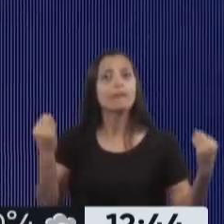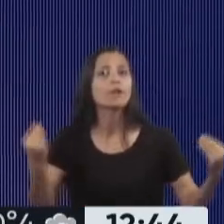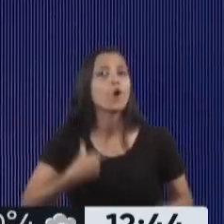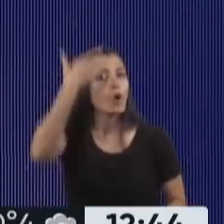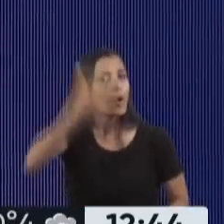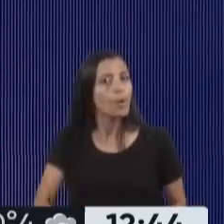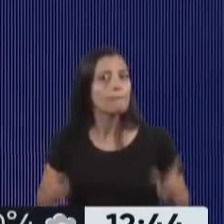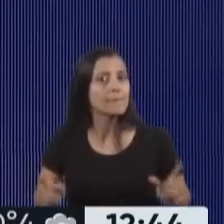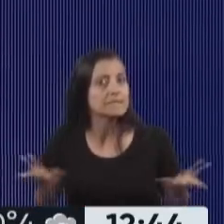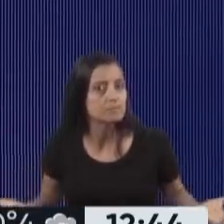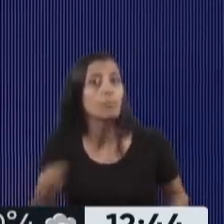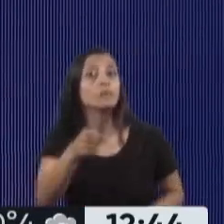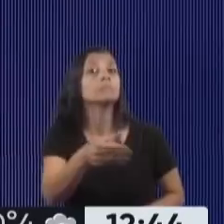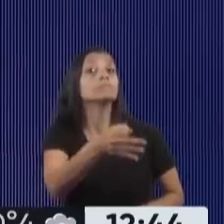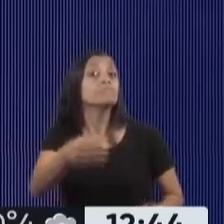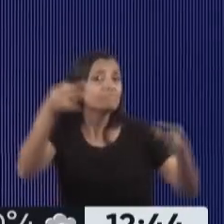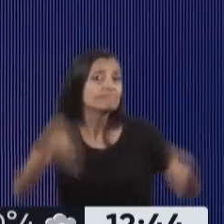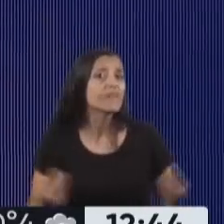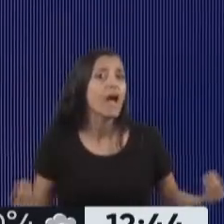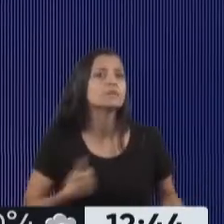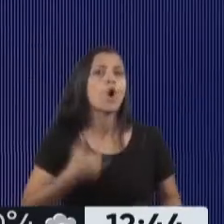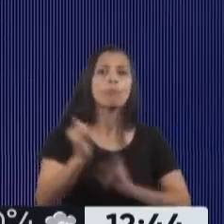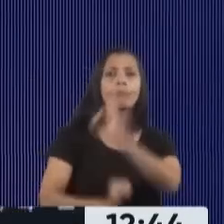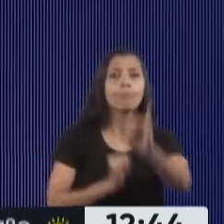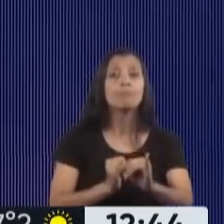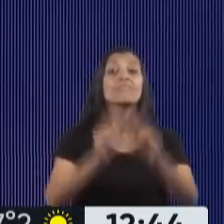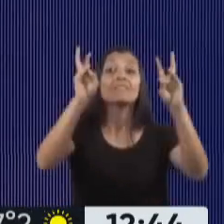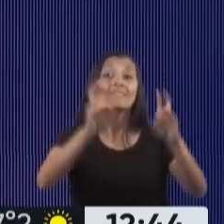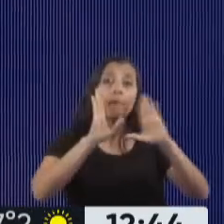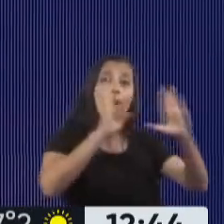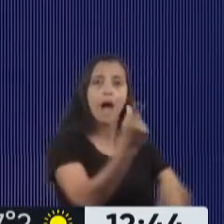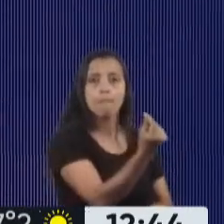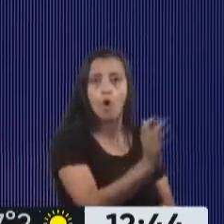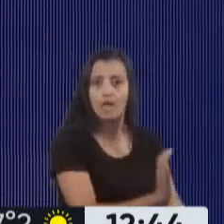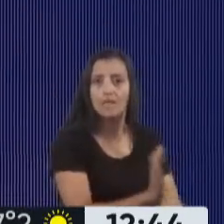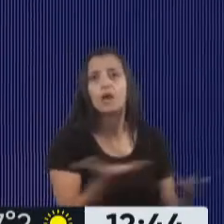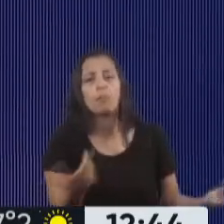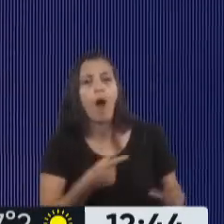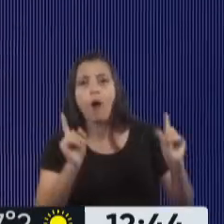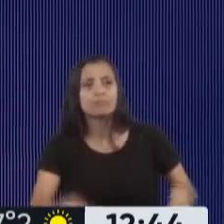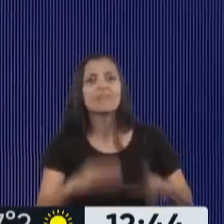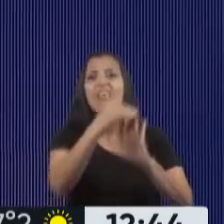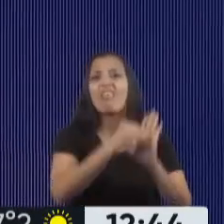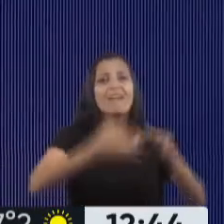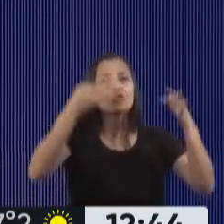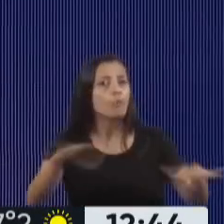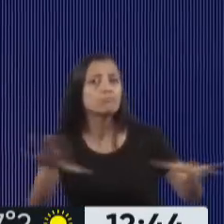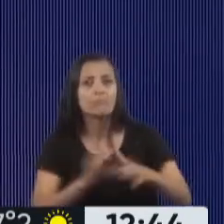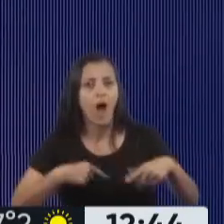Entonces, y eso en realidad lo hice desde lo monetario, porque de hecho no tenía todavía el dato, por